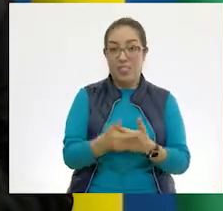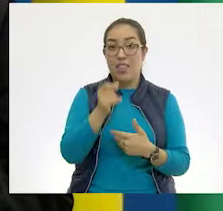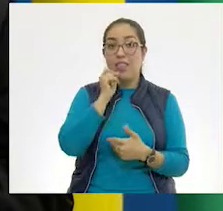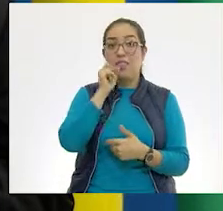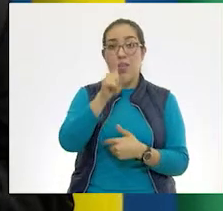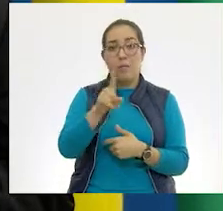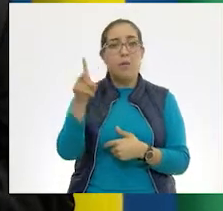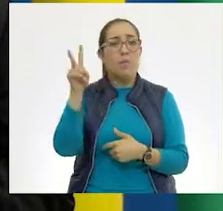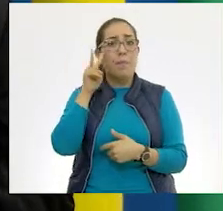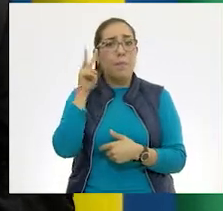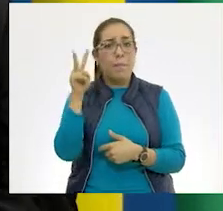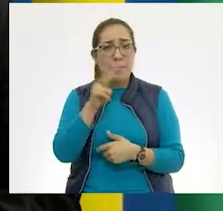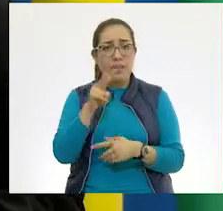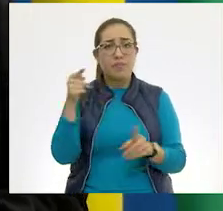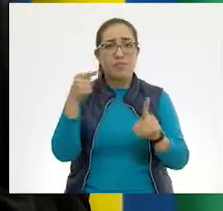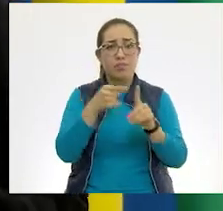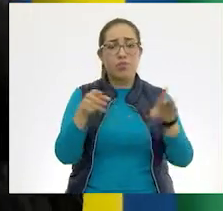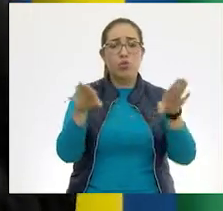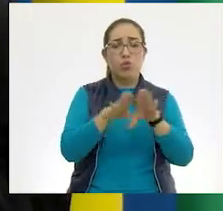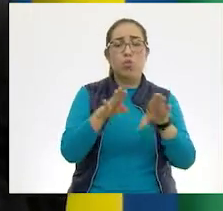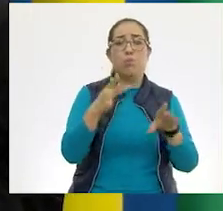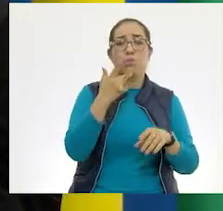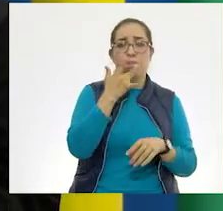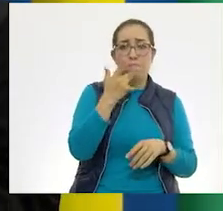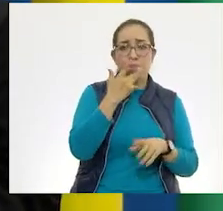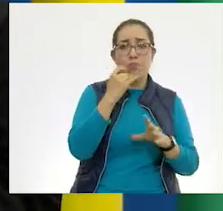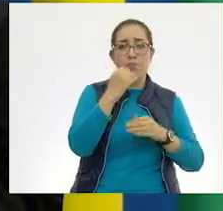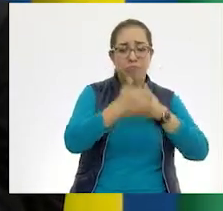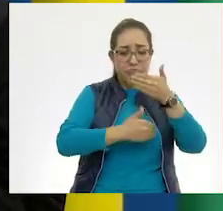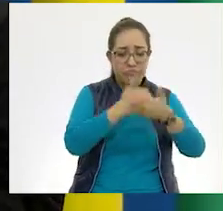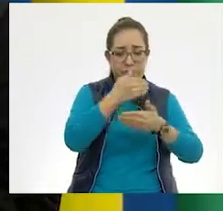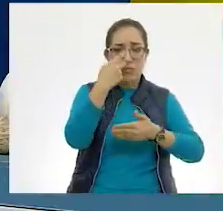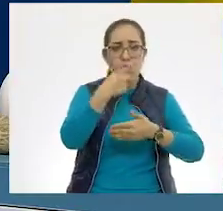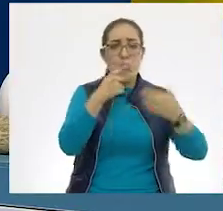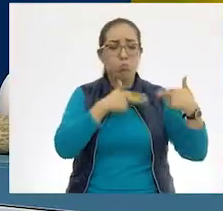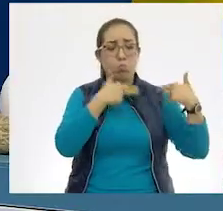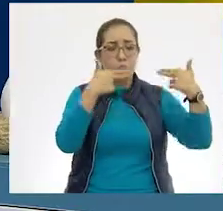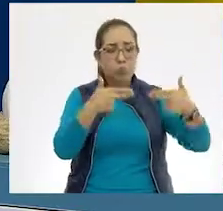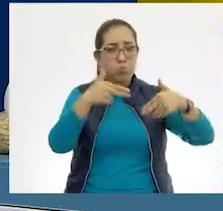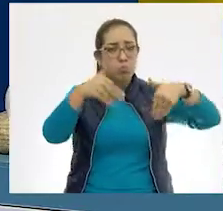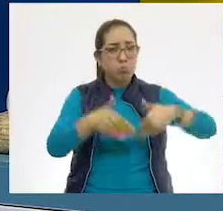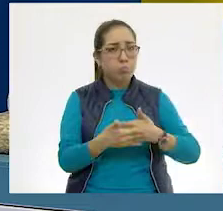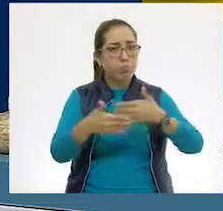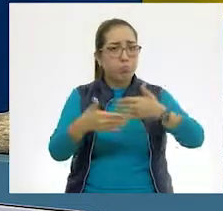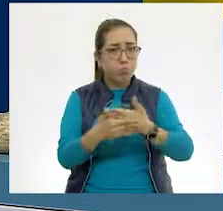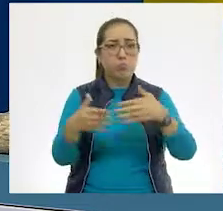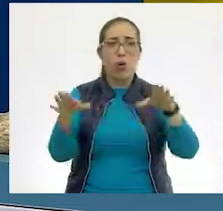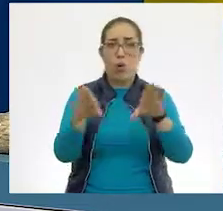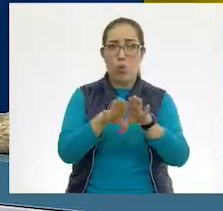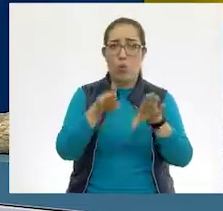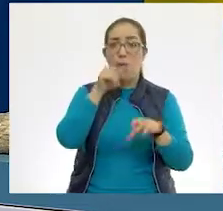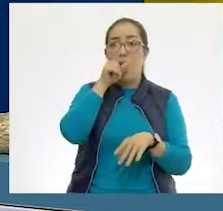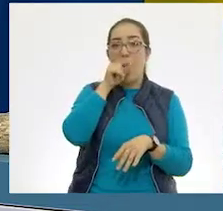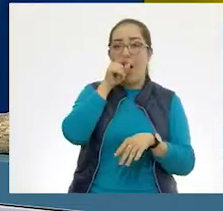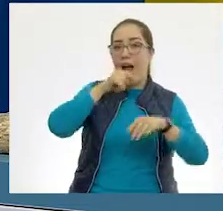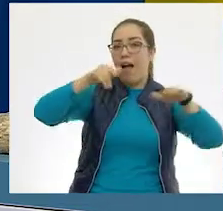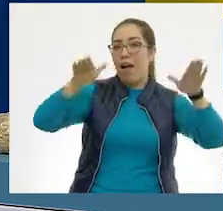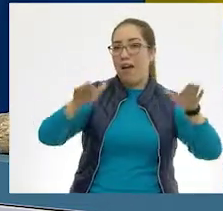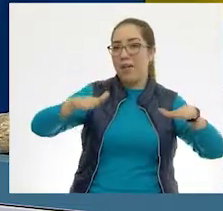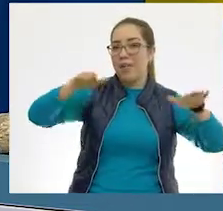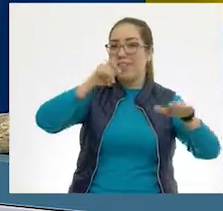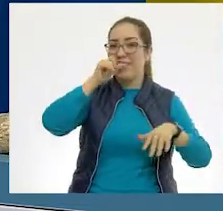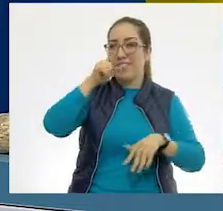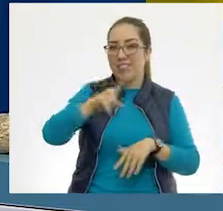ejemplos de desarrollo en anfibios, reptiles y aves. Pues me parece que vamos a tener una clase